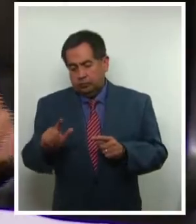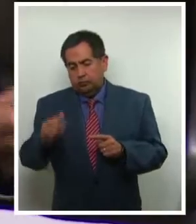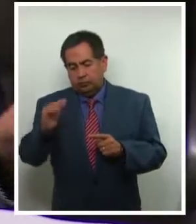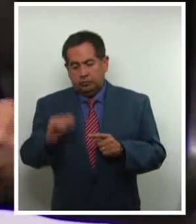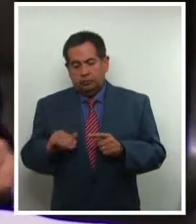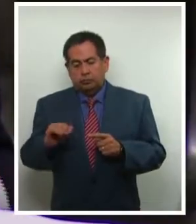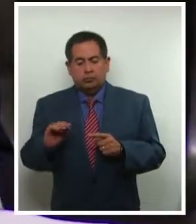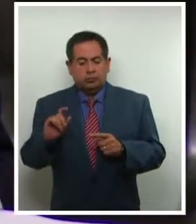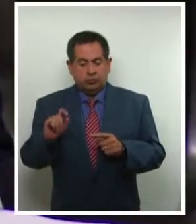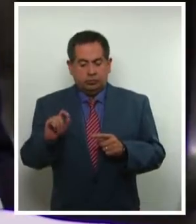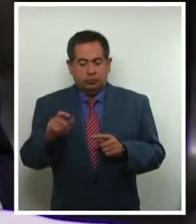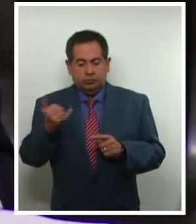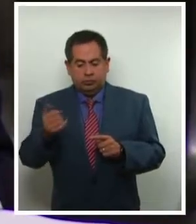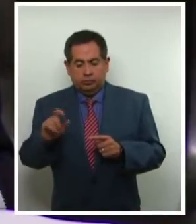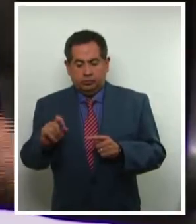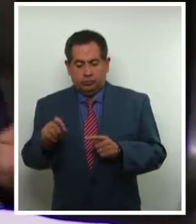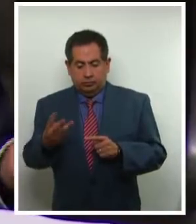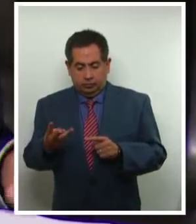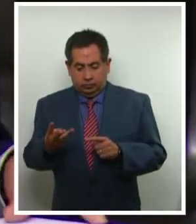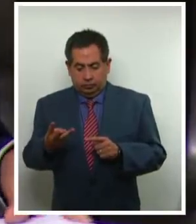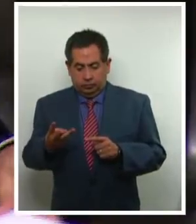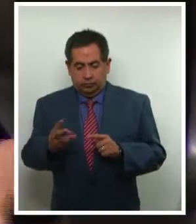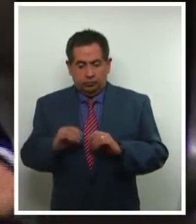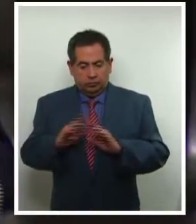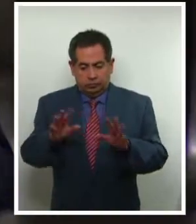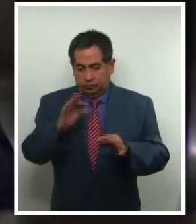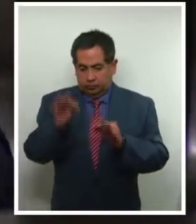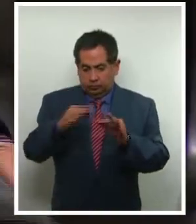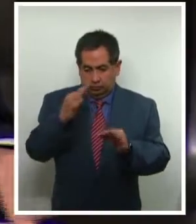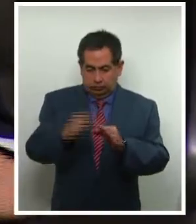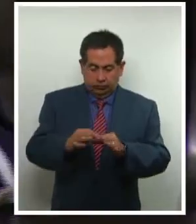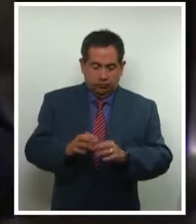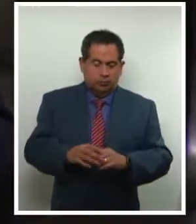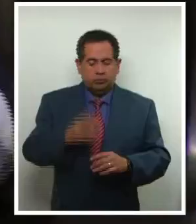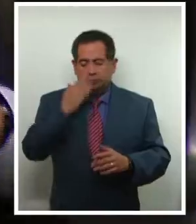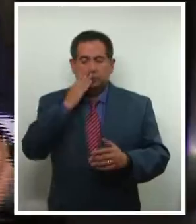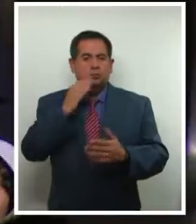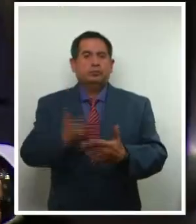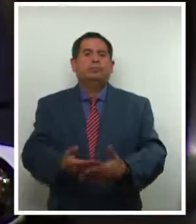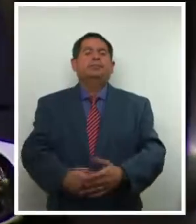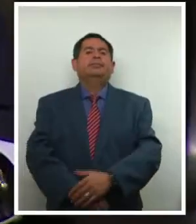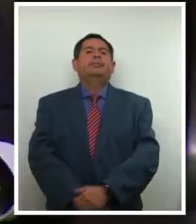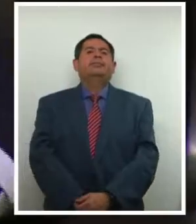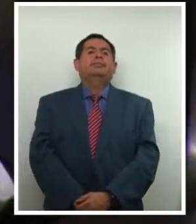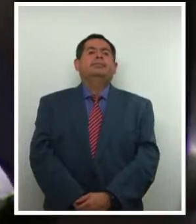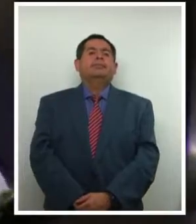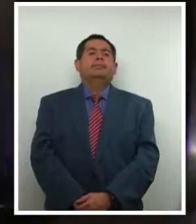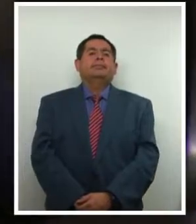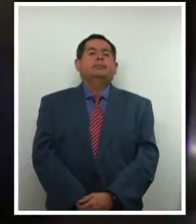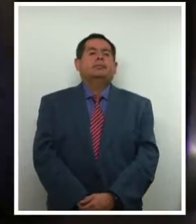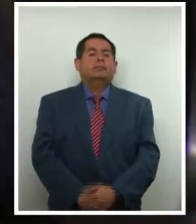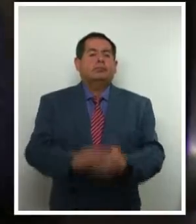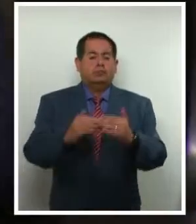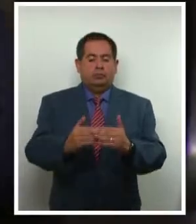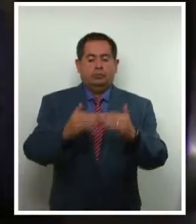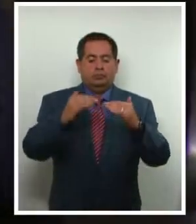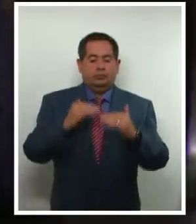el 20º y 23º. ¿Está correcto? Muy bien. En